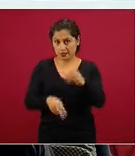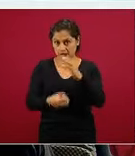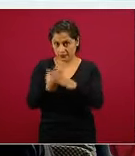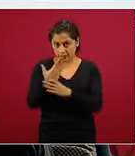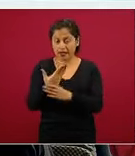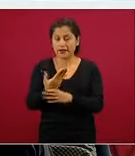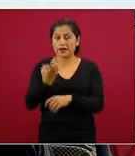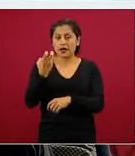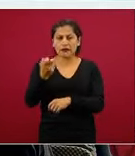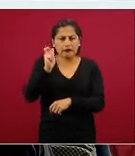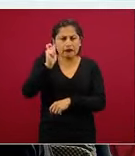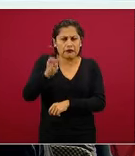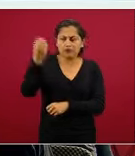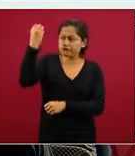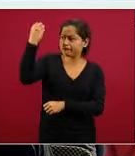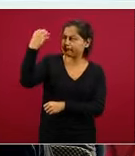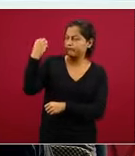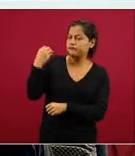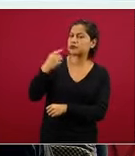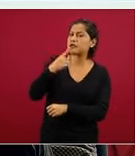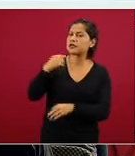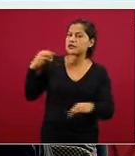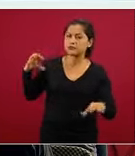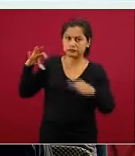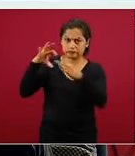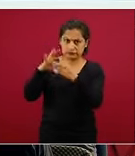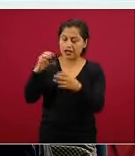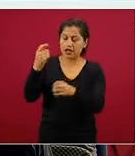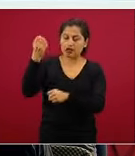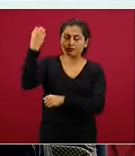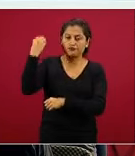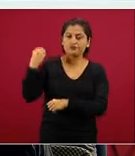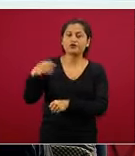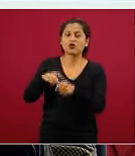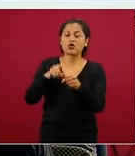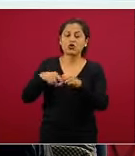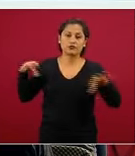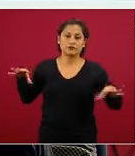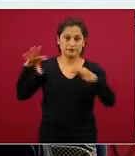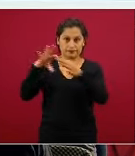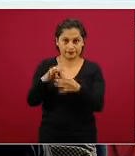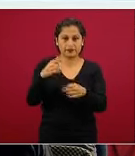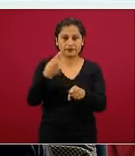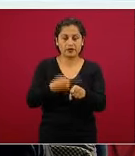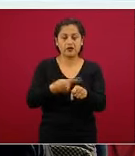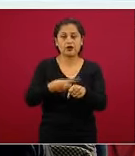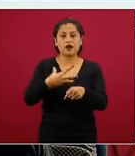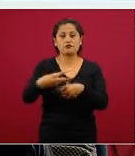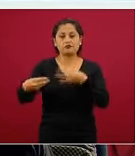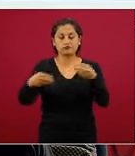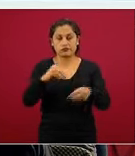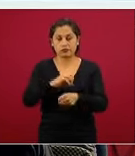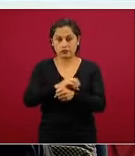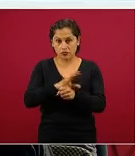un semáforo de riesgo COVID, las entidades federativas, que son autoridades